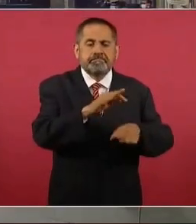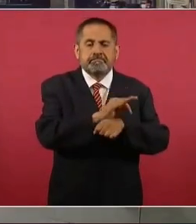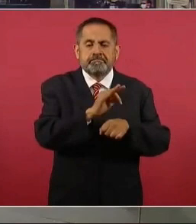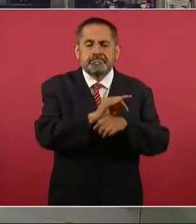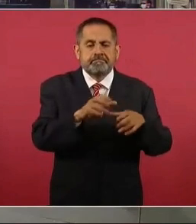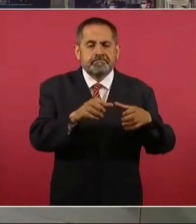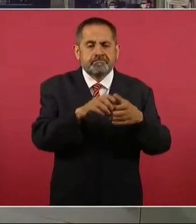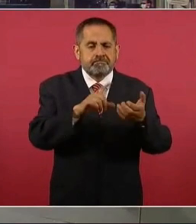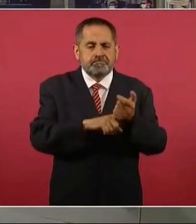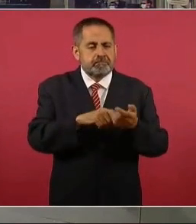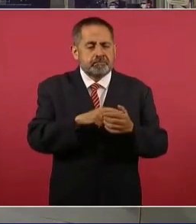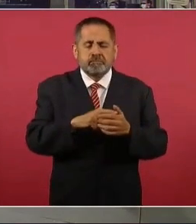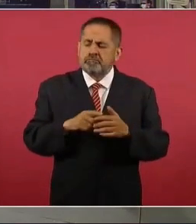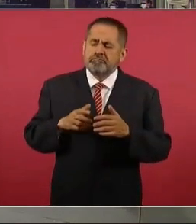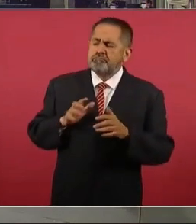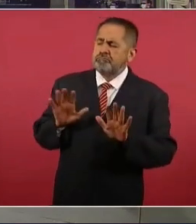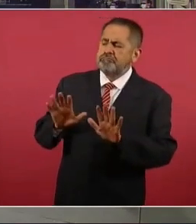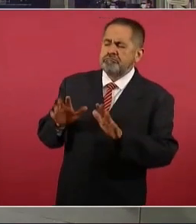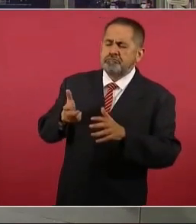defendiendo el statu quo,